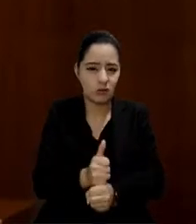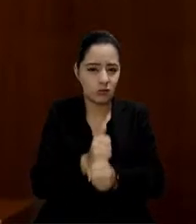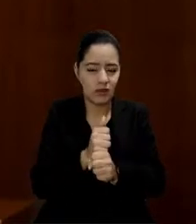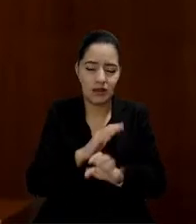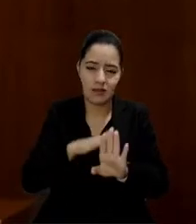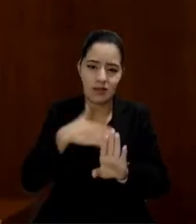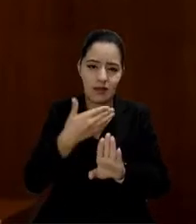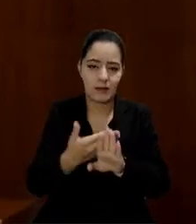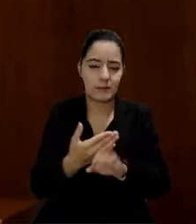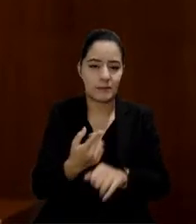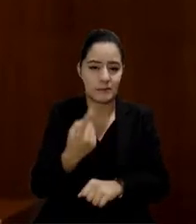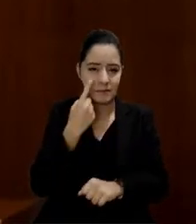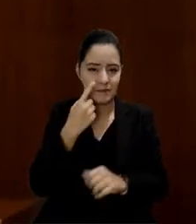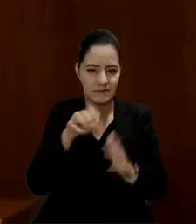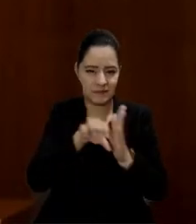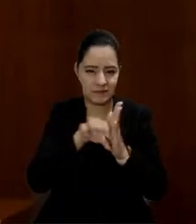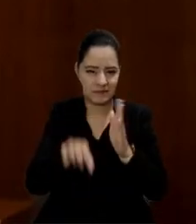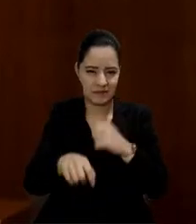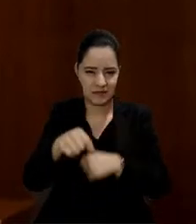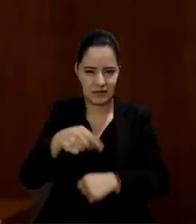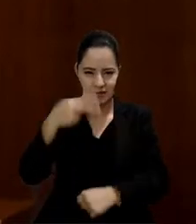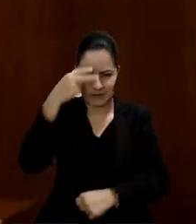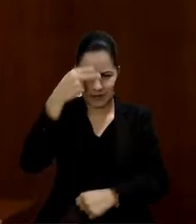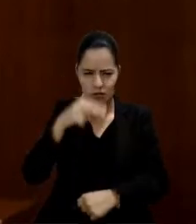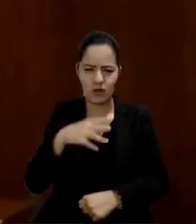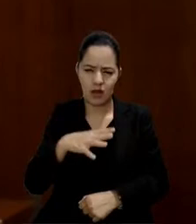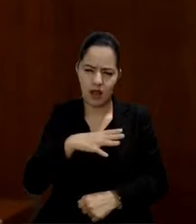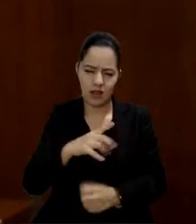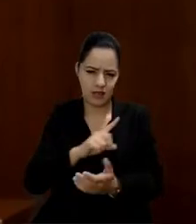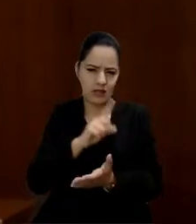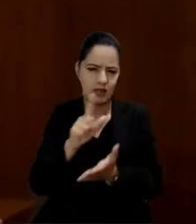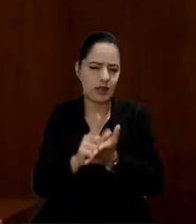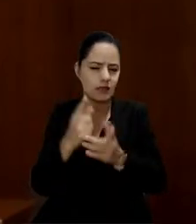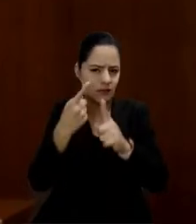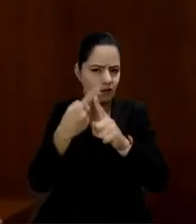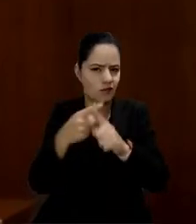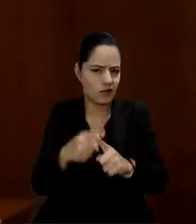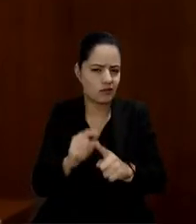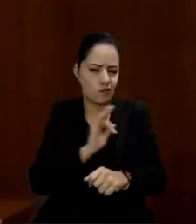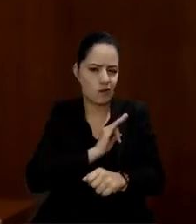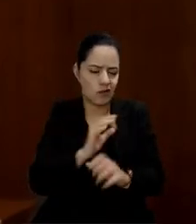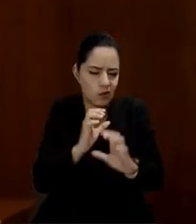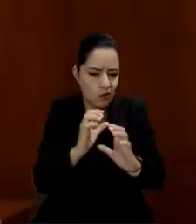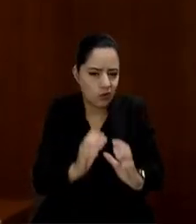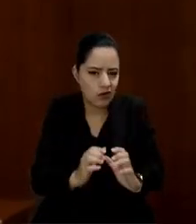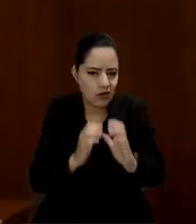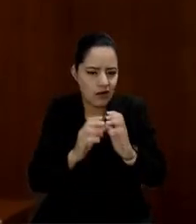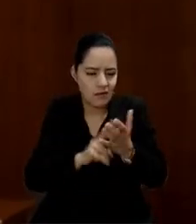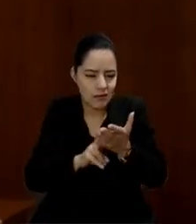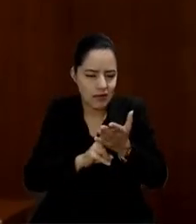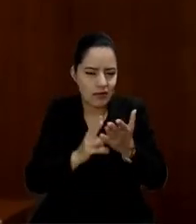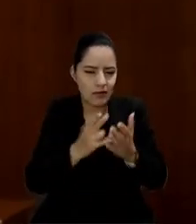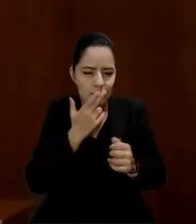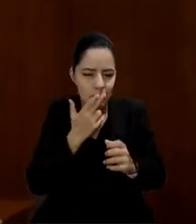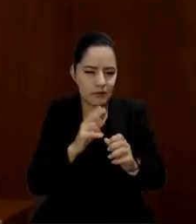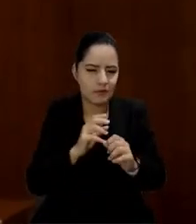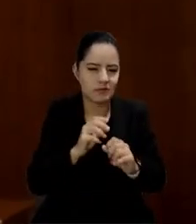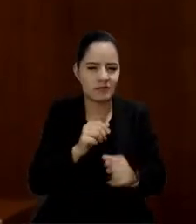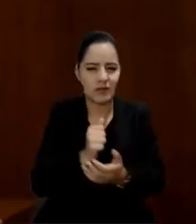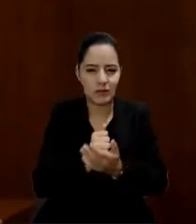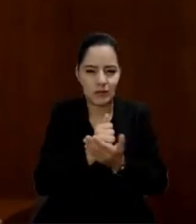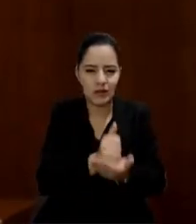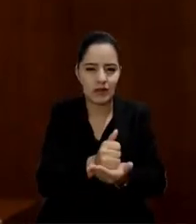con un sólido desarrollo en legislación ambiental. Sin embargo, necesitamos fortalecer desde lo local acciones y